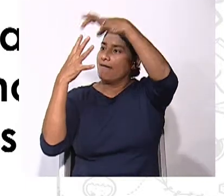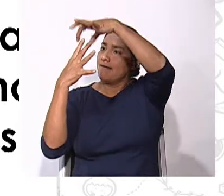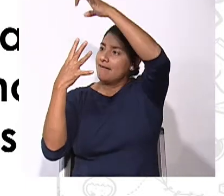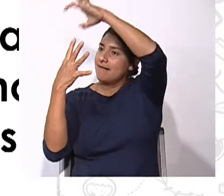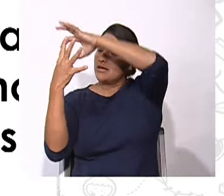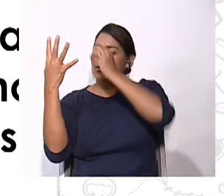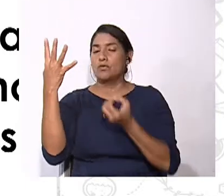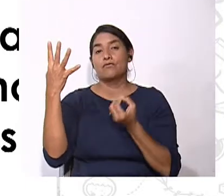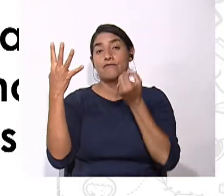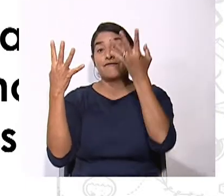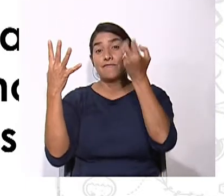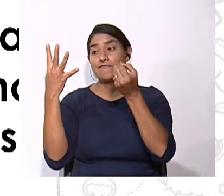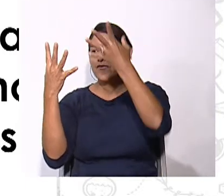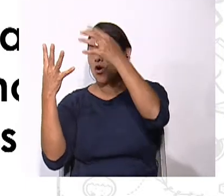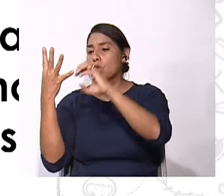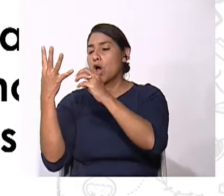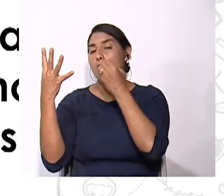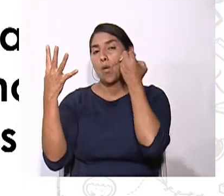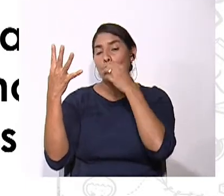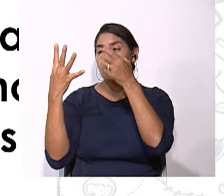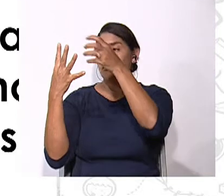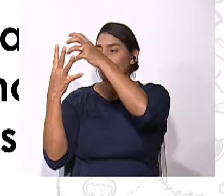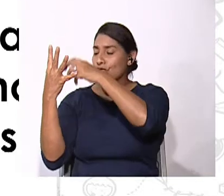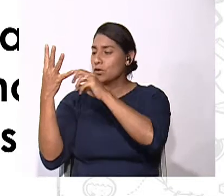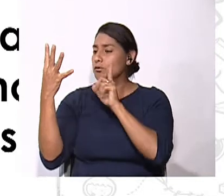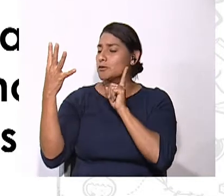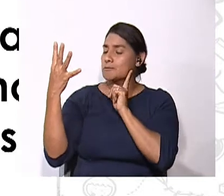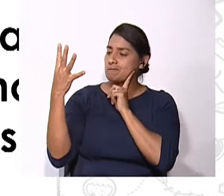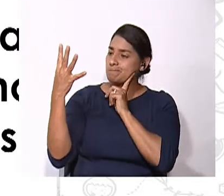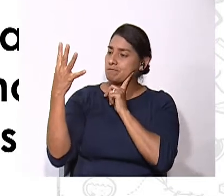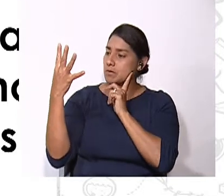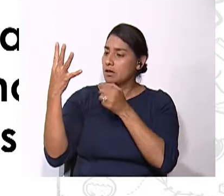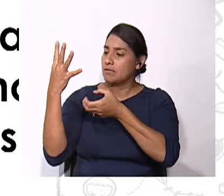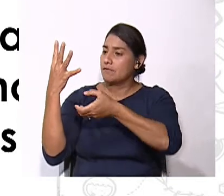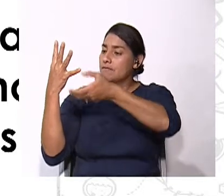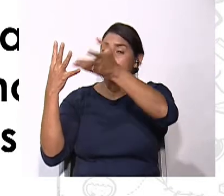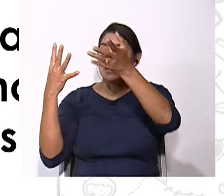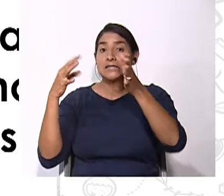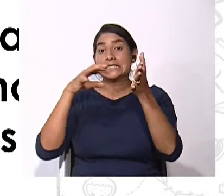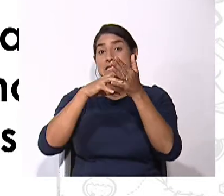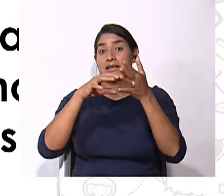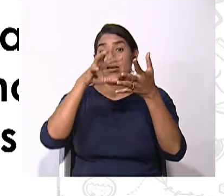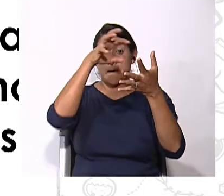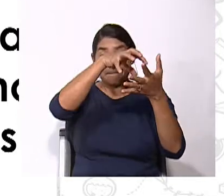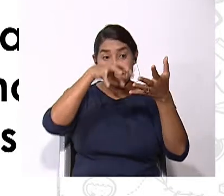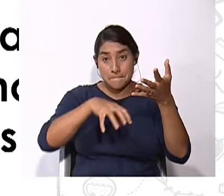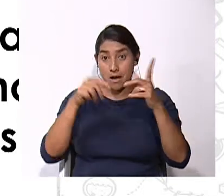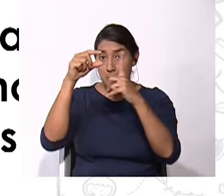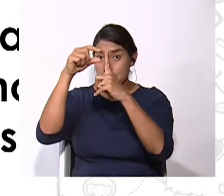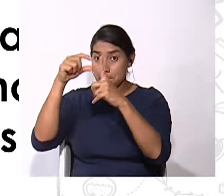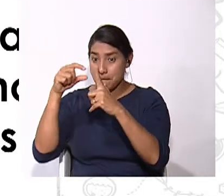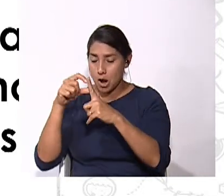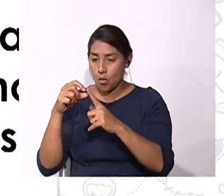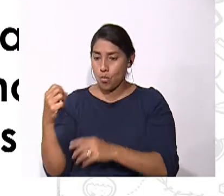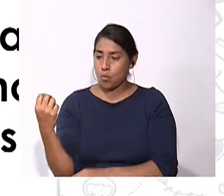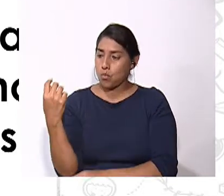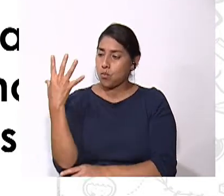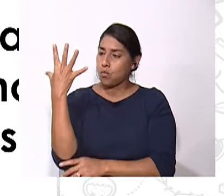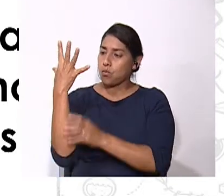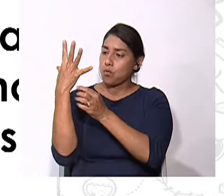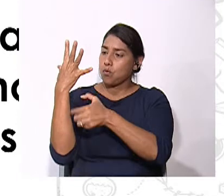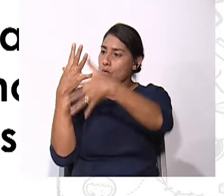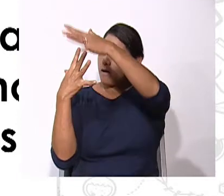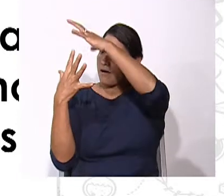las flores, de los frutos. Entonces, el resto del texto va a ser como la copa del